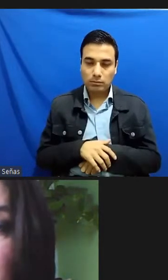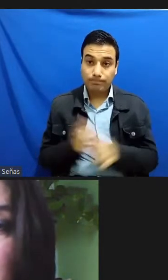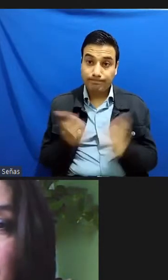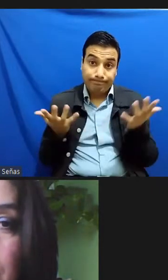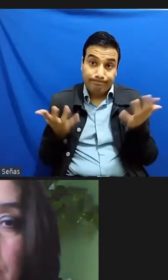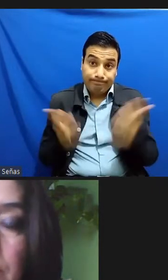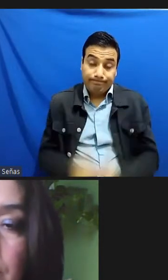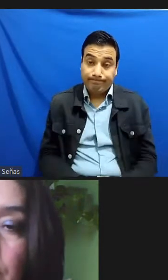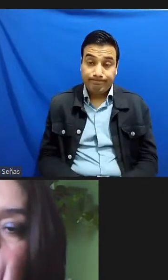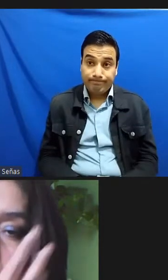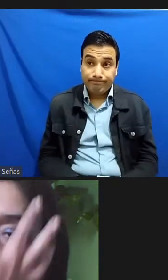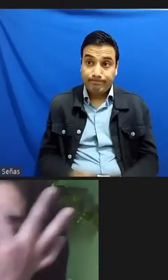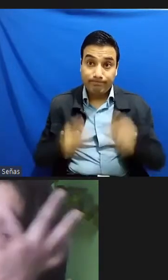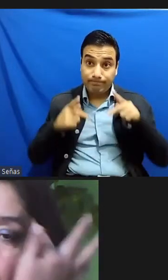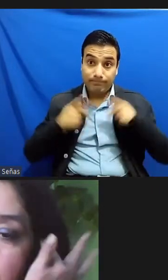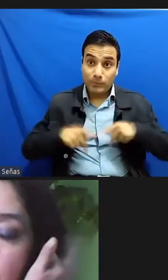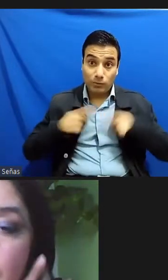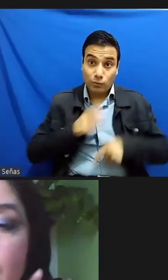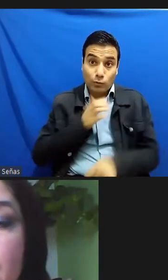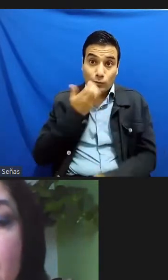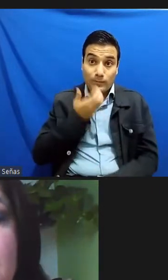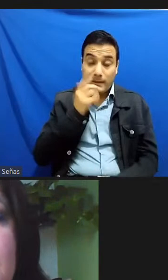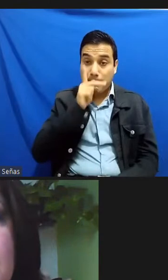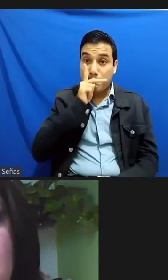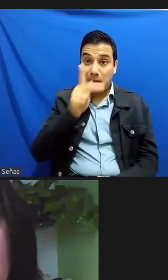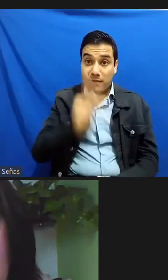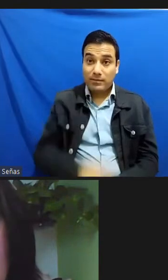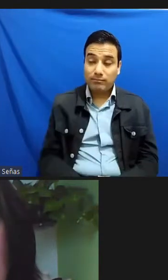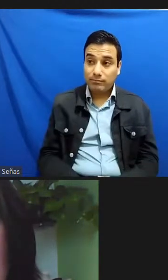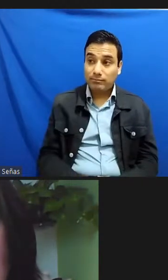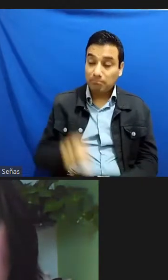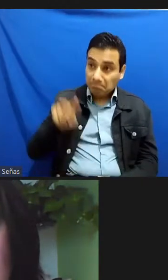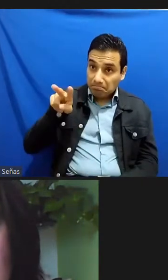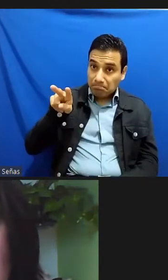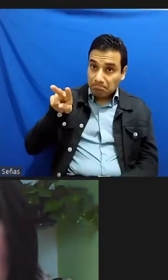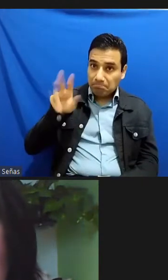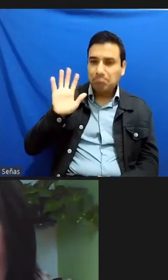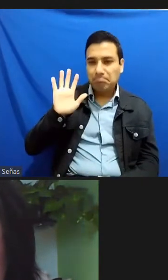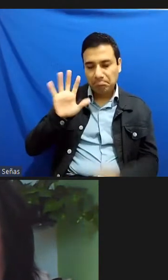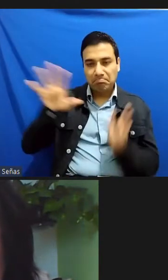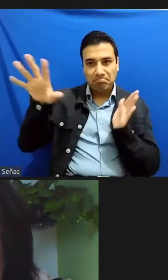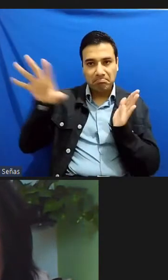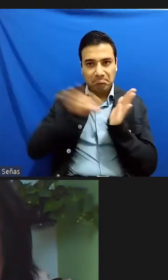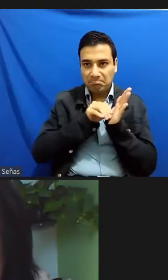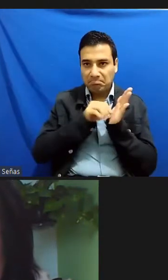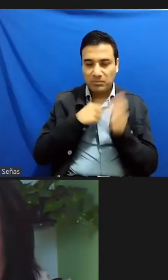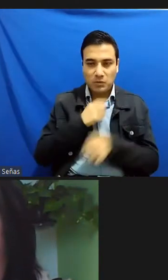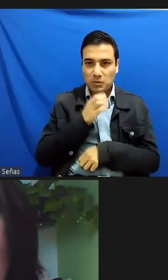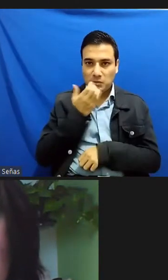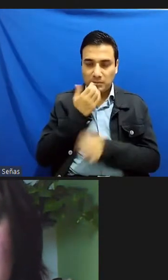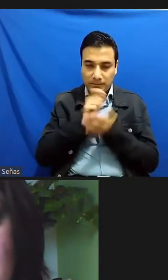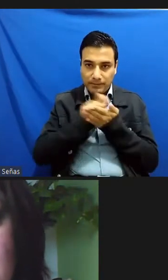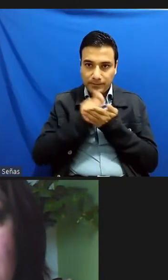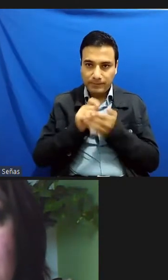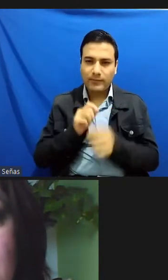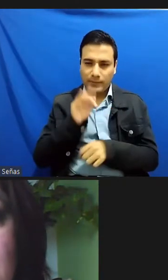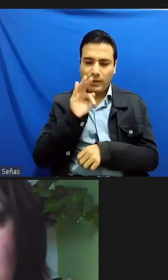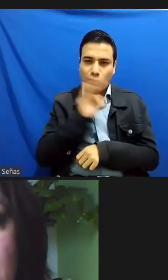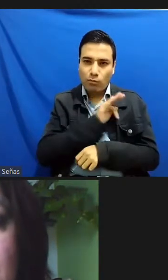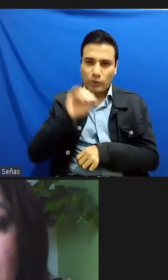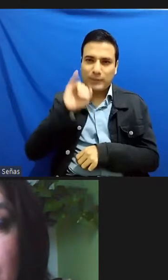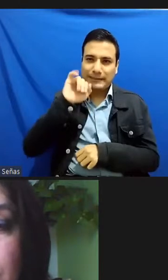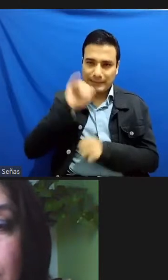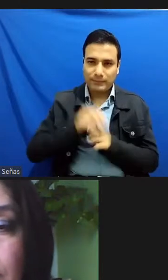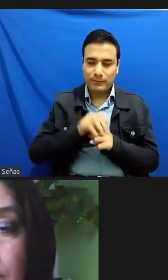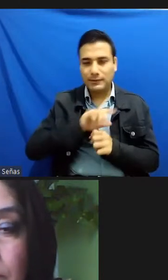así es como se nombra ¿no? y yo trato de ser fiel a como se nombra ¿no? o sea podemos tener otra discusión